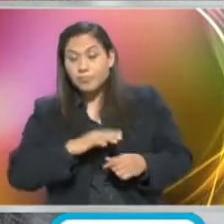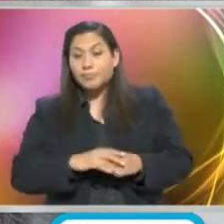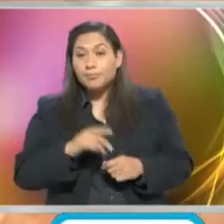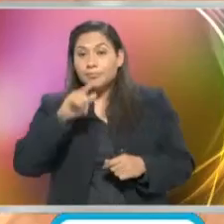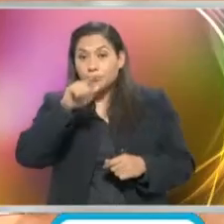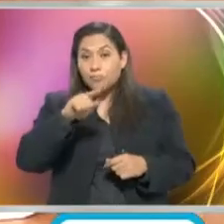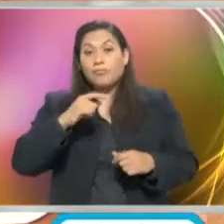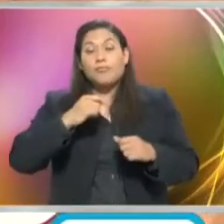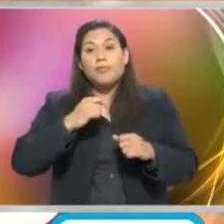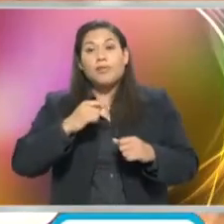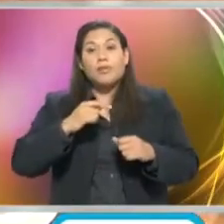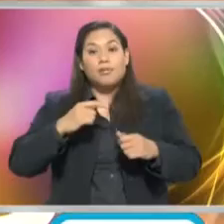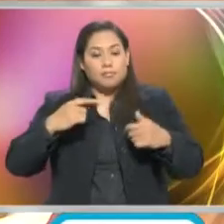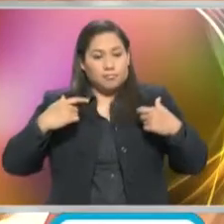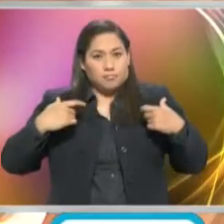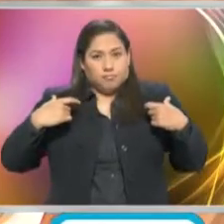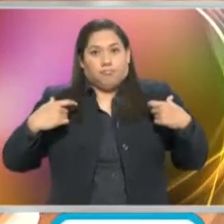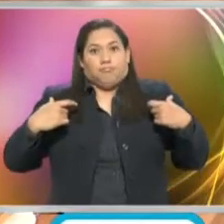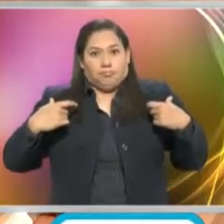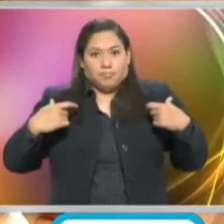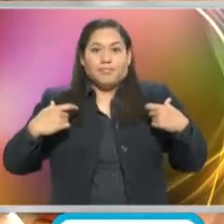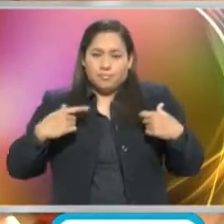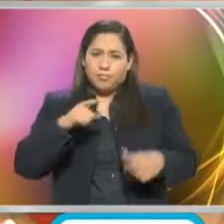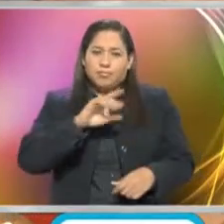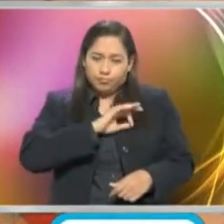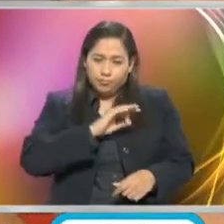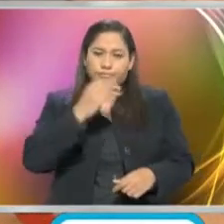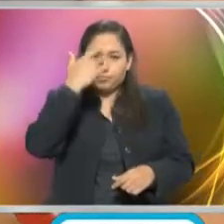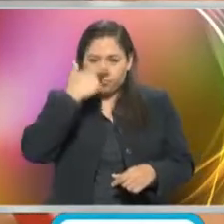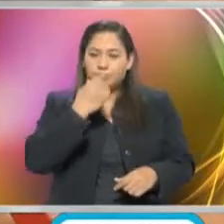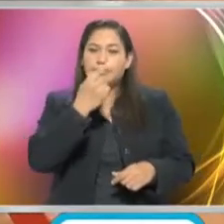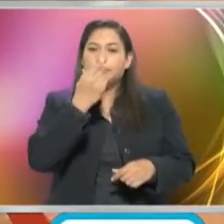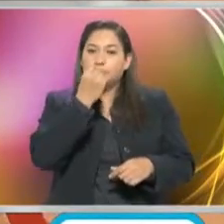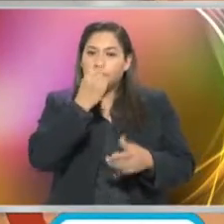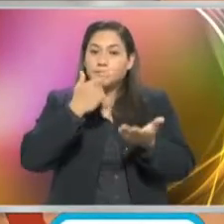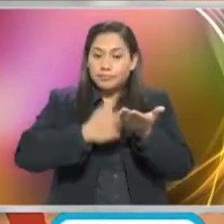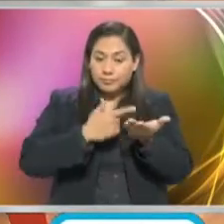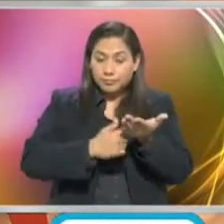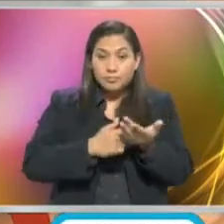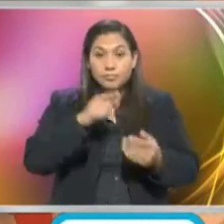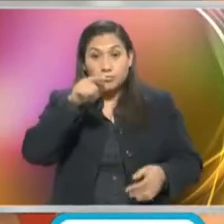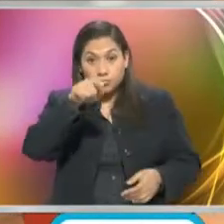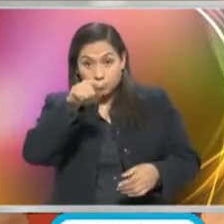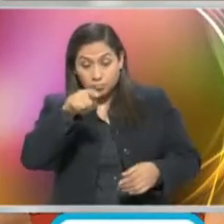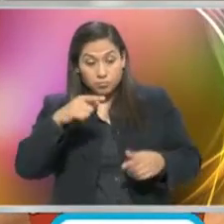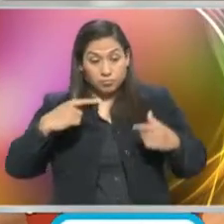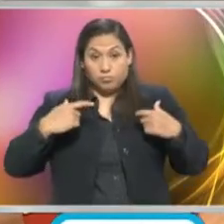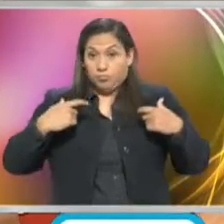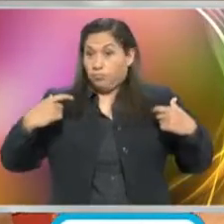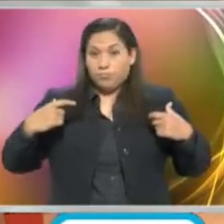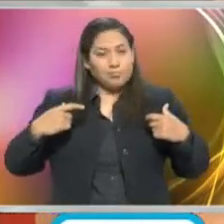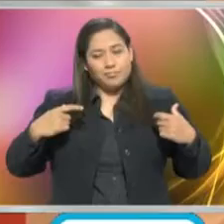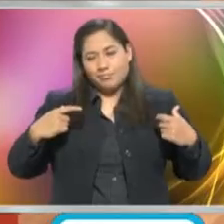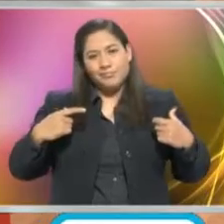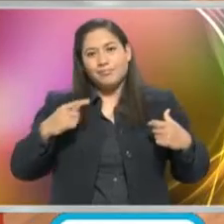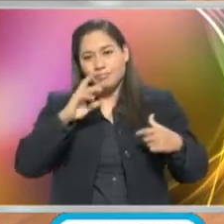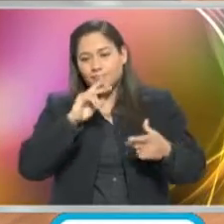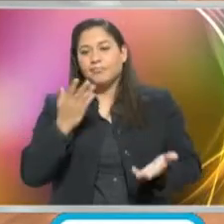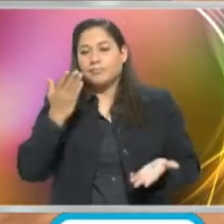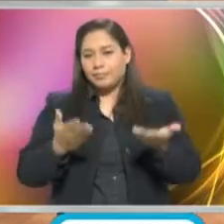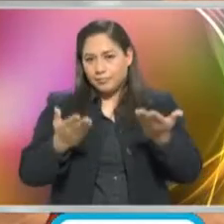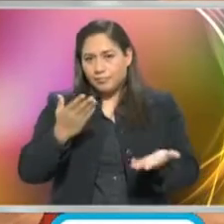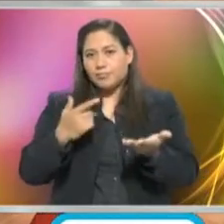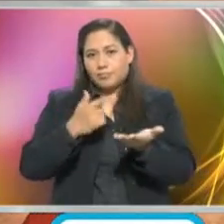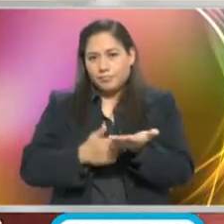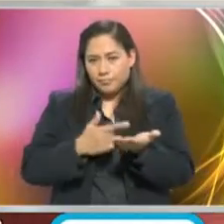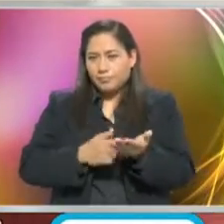estás subiendo masa muscular, eres candidato. Pero si no vas a subir masa muscular, yo les recomendaría moderarse el carbohidrato. Tú